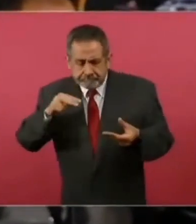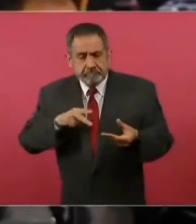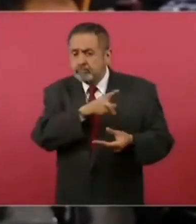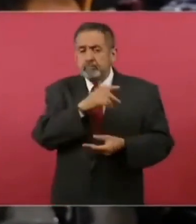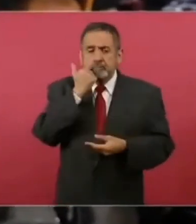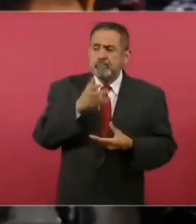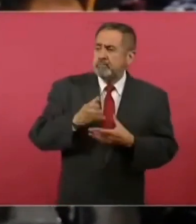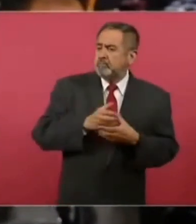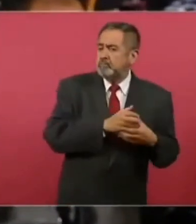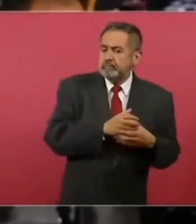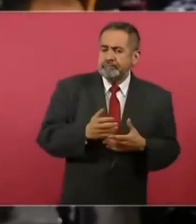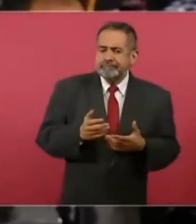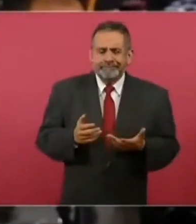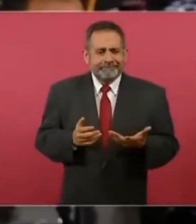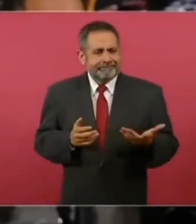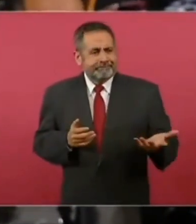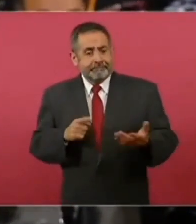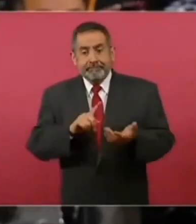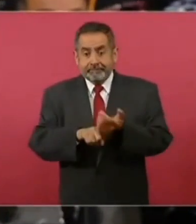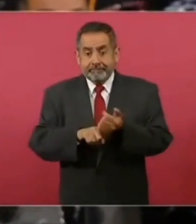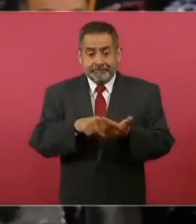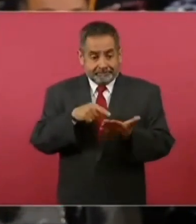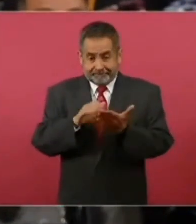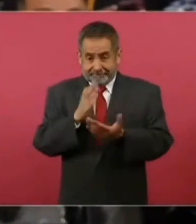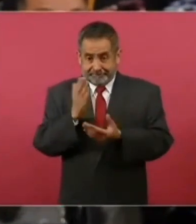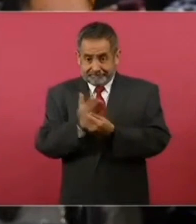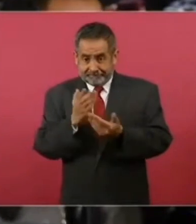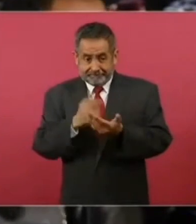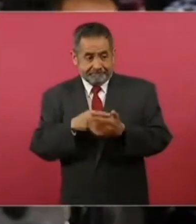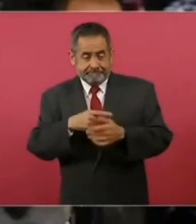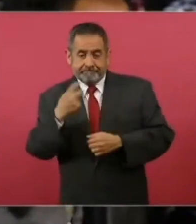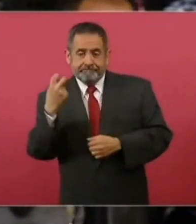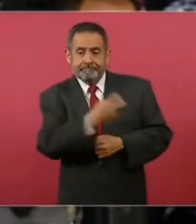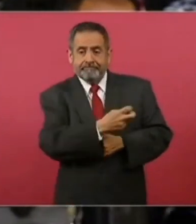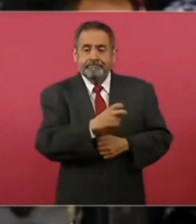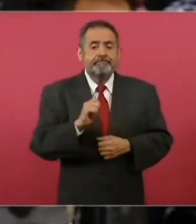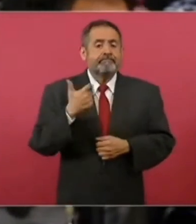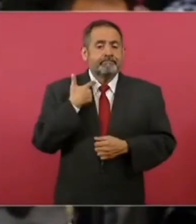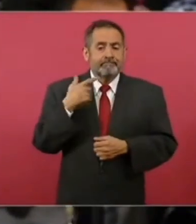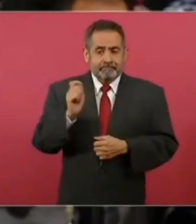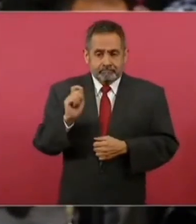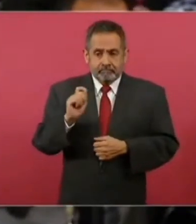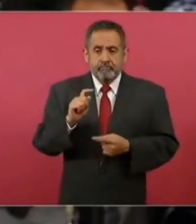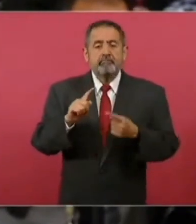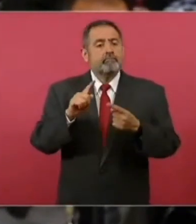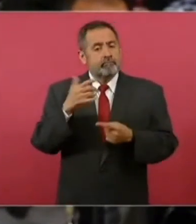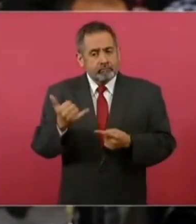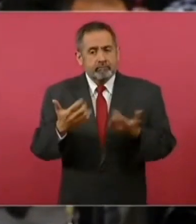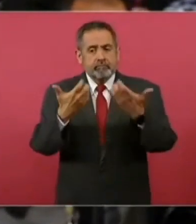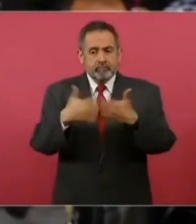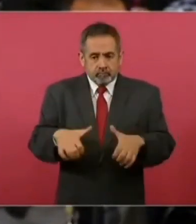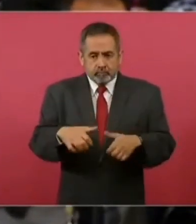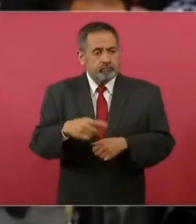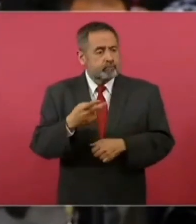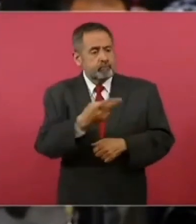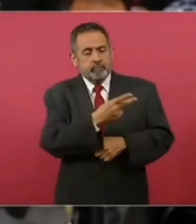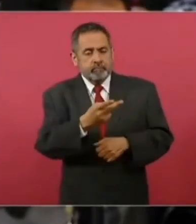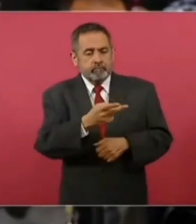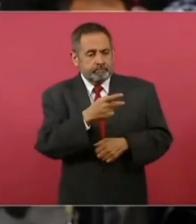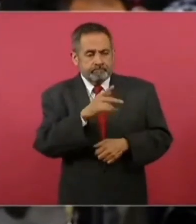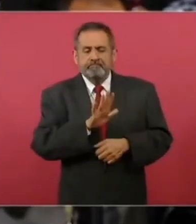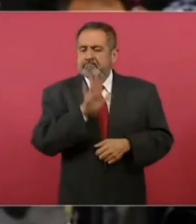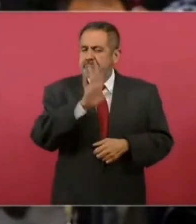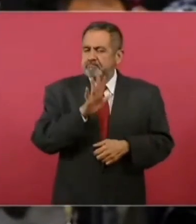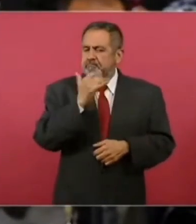está presuntamente señalado tanto la expareja como el cuñado es un tema que bueno pues